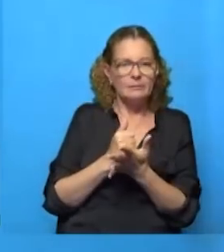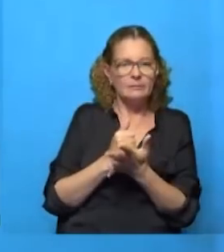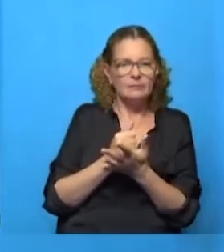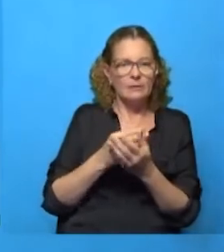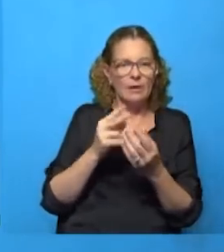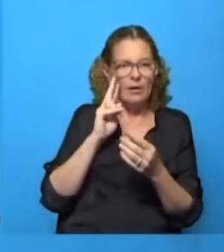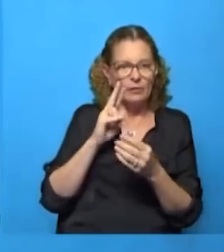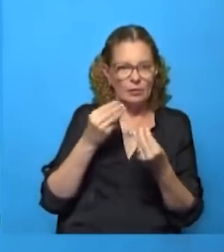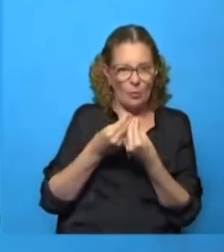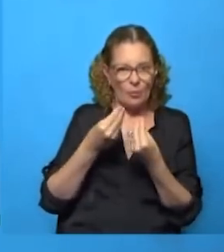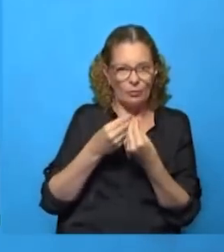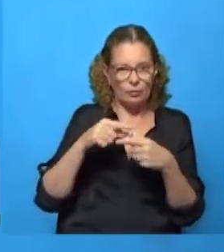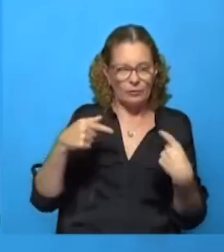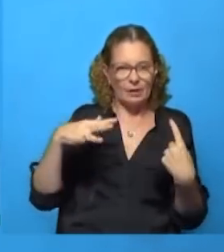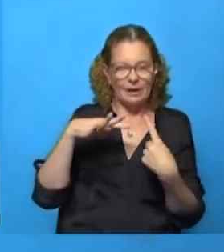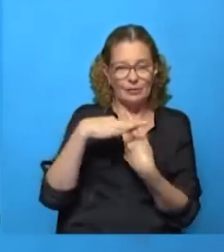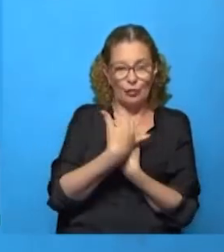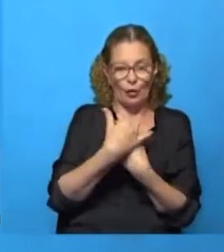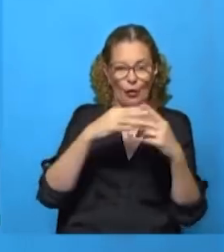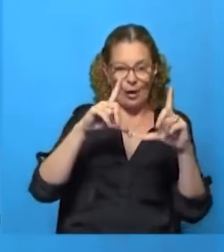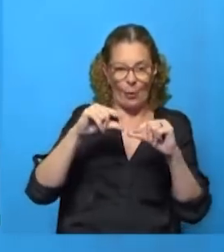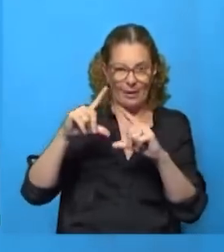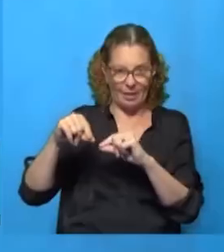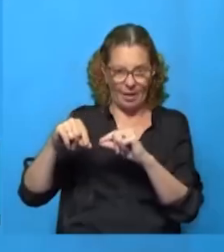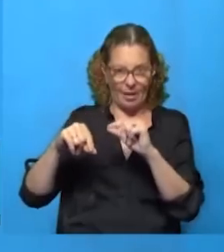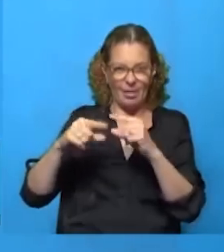muchos fenómenos en torno a las encuestas